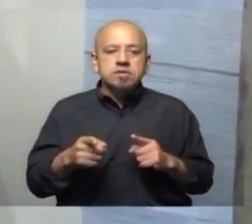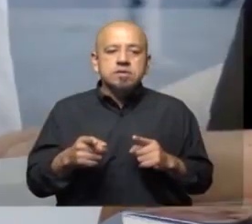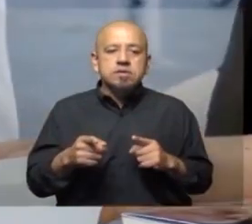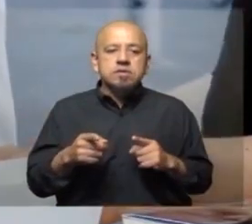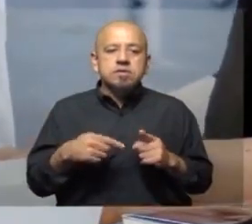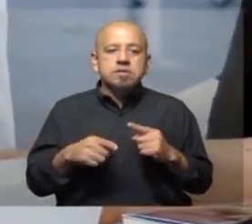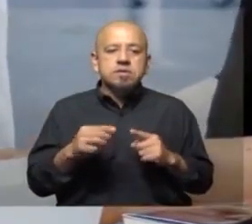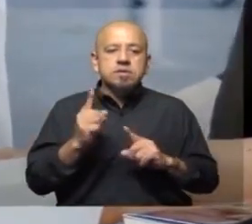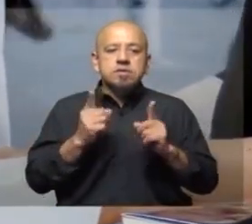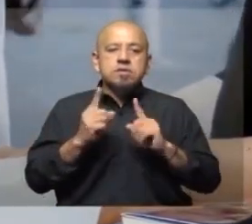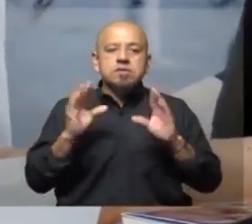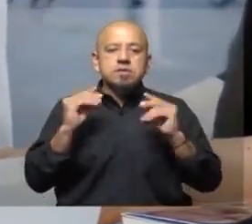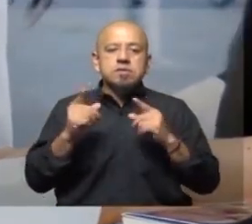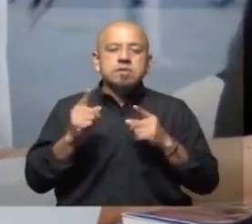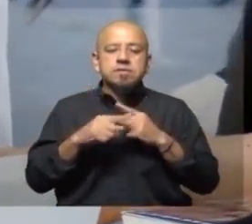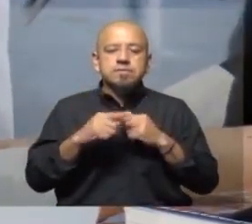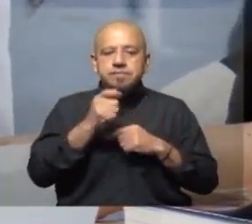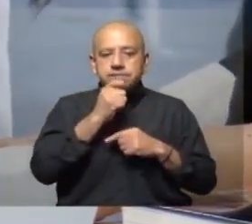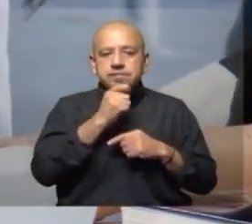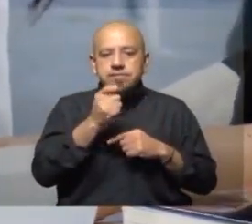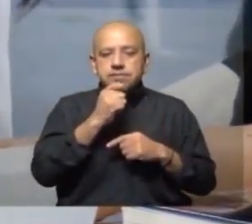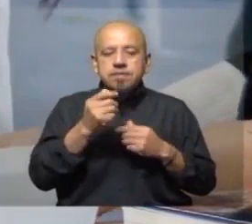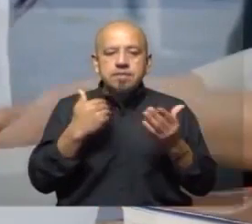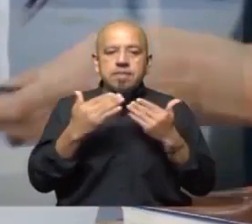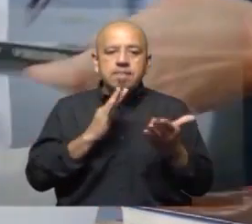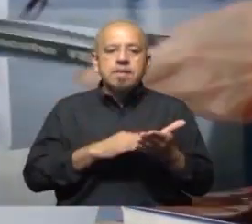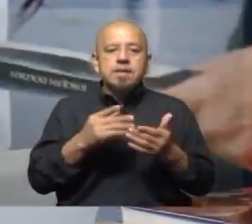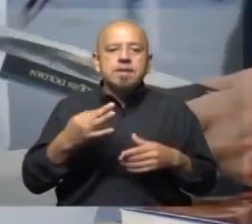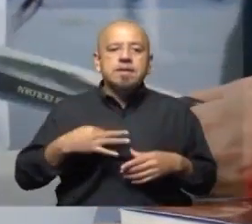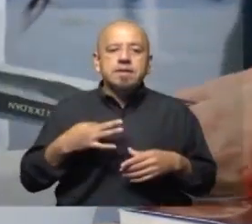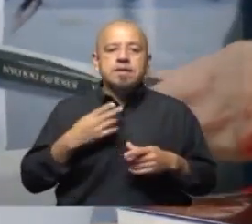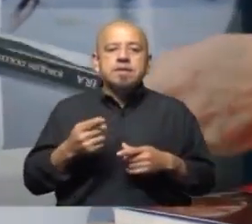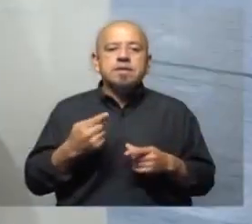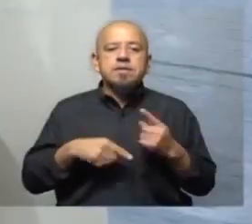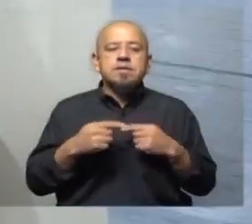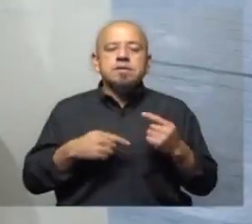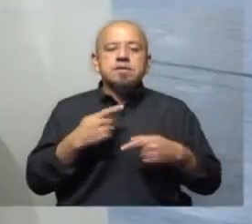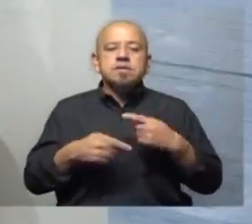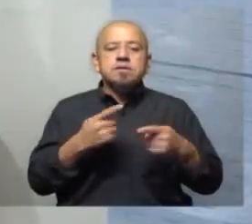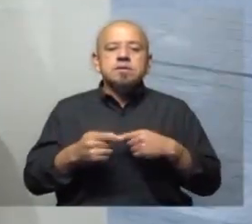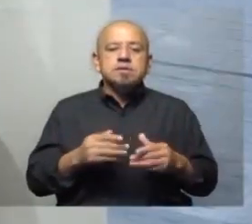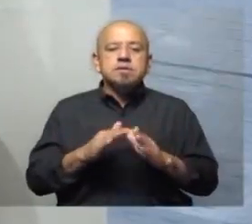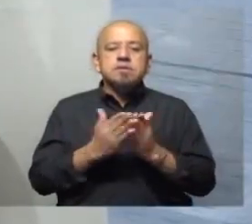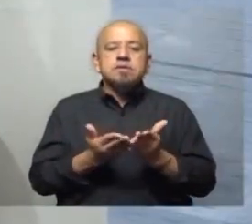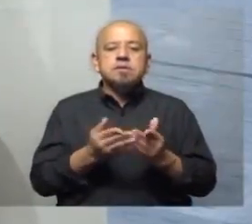acá a las 11 de la noche haciendo las entrevistas hablando un poco de la vida todo un poco pero sigue como extendiendo